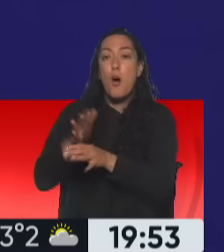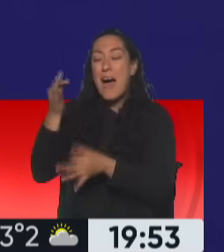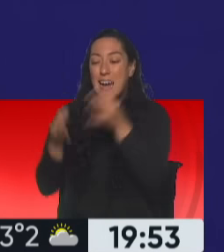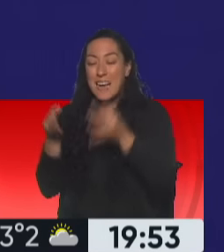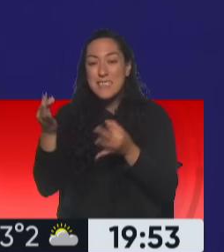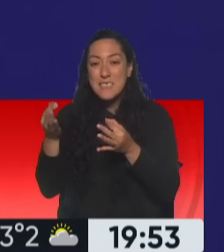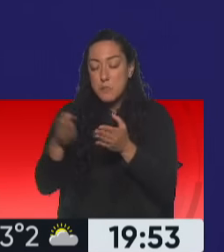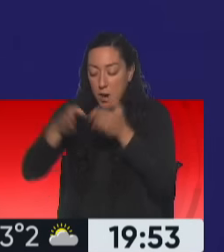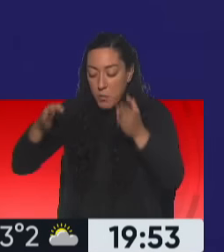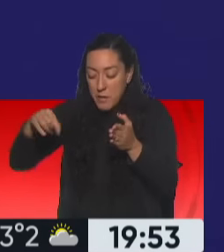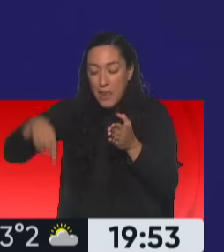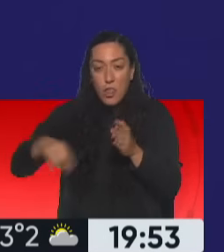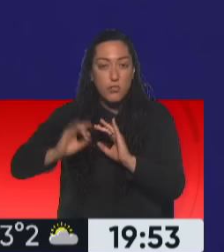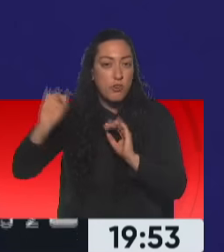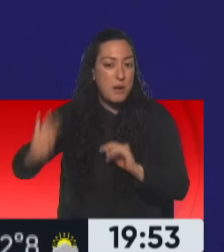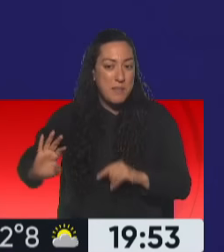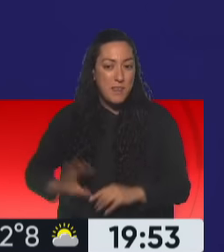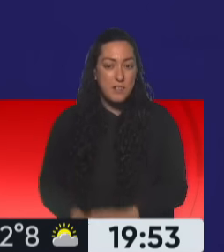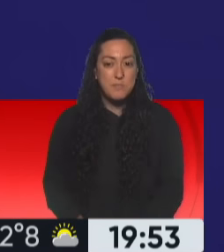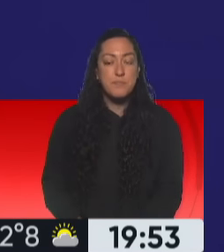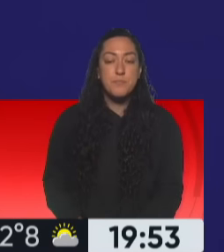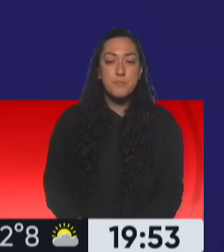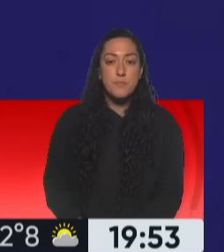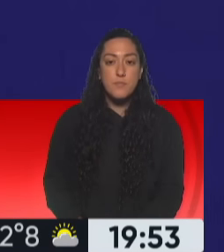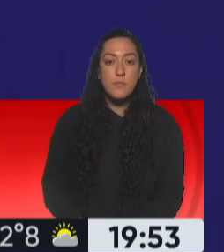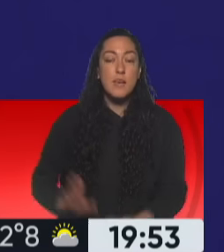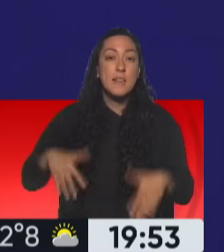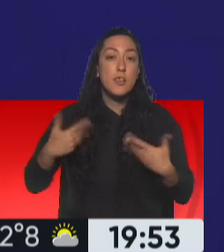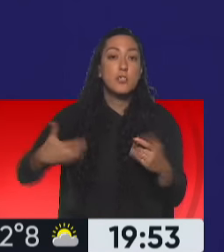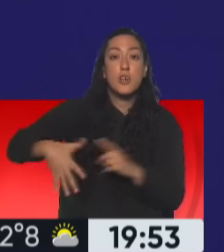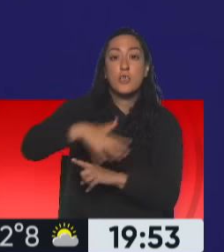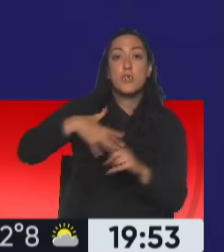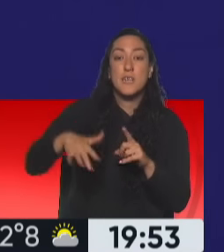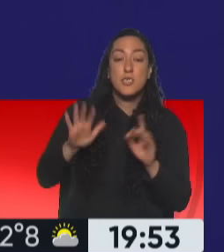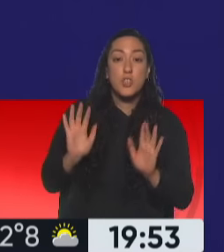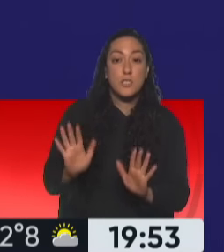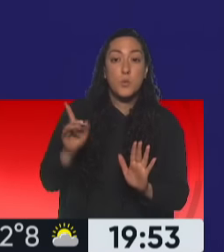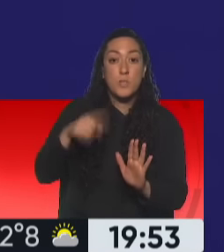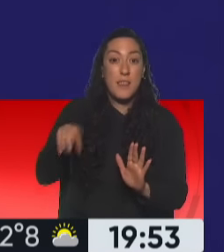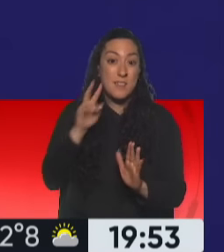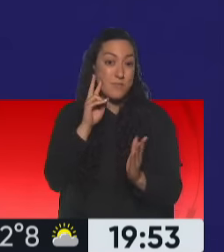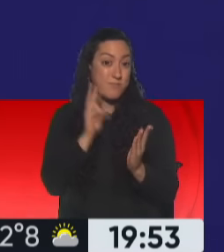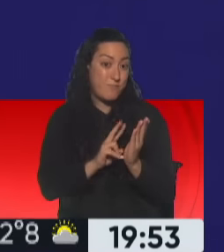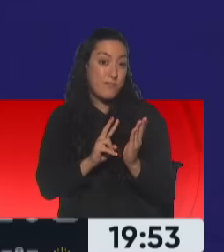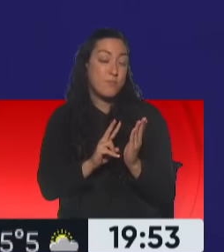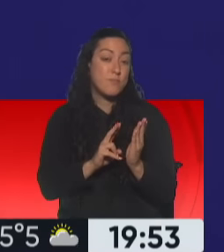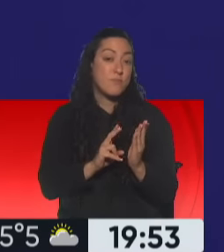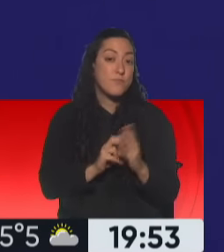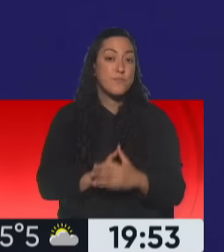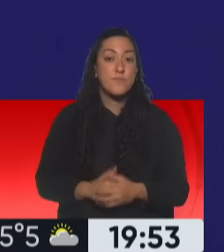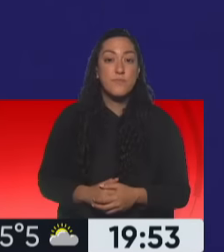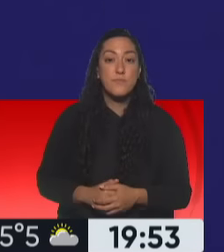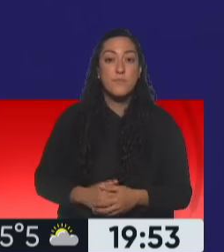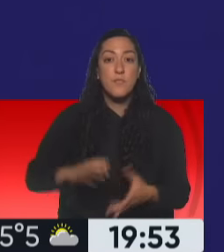de un solo periodo. Entonces, en ese contexto, vean que esta forma, donde, como